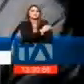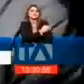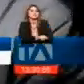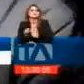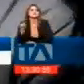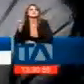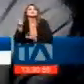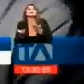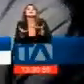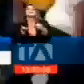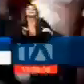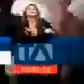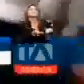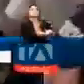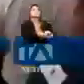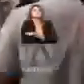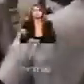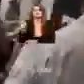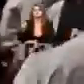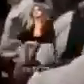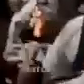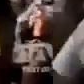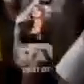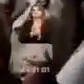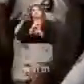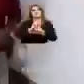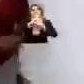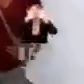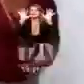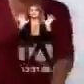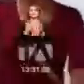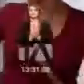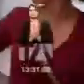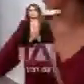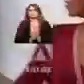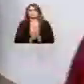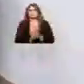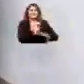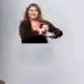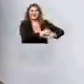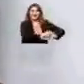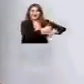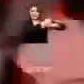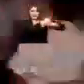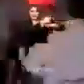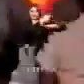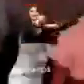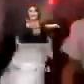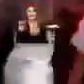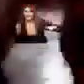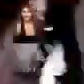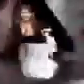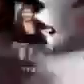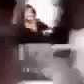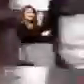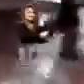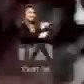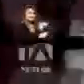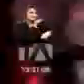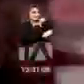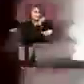claro posible cohecho. En la audiencia estuvo también presente el juez superior al que intentó coimar y que denunció el hecho. Ahora